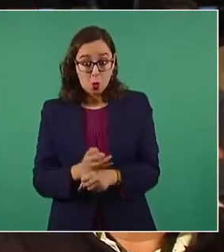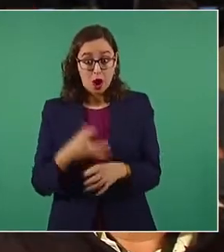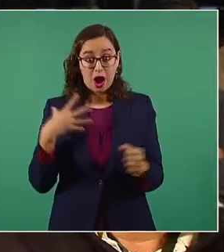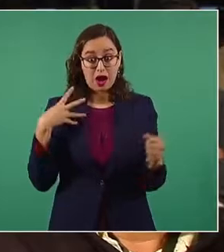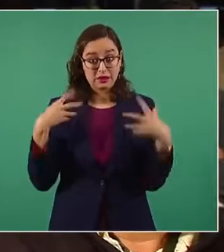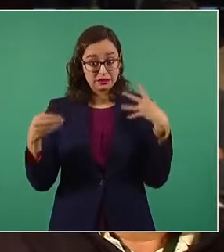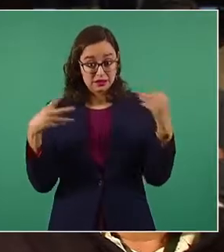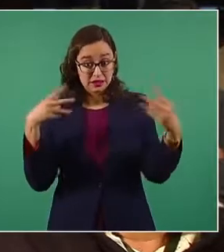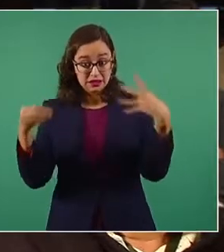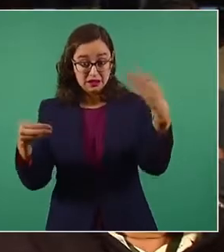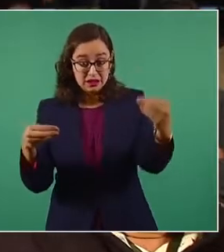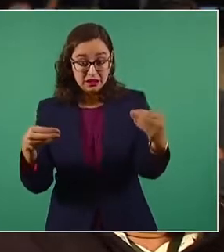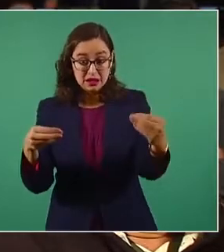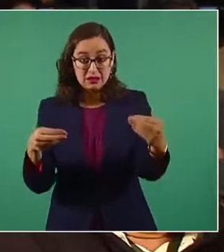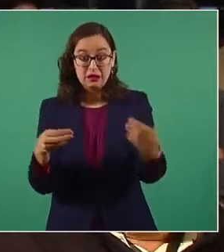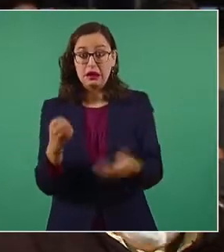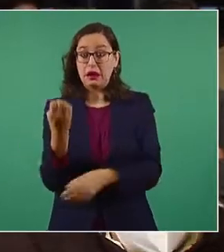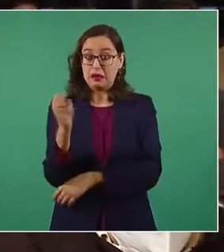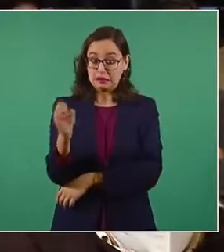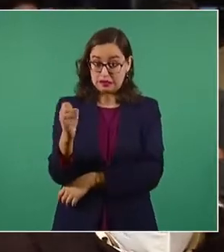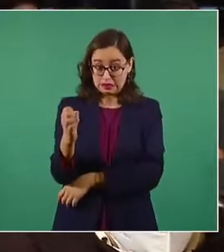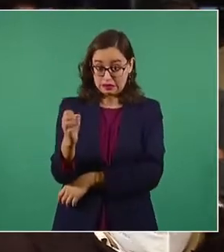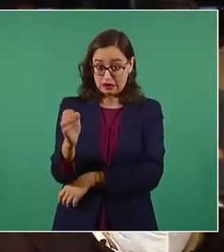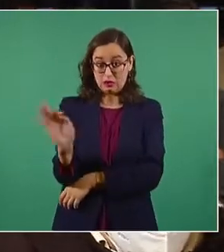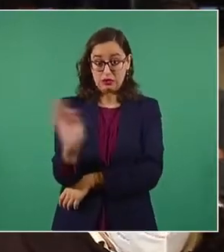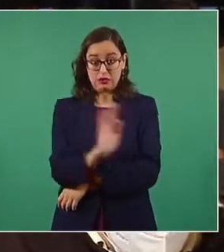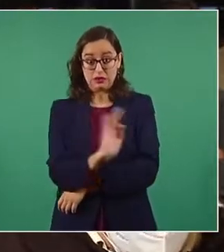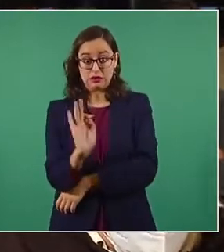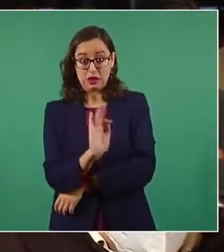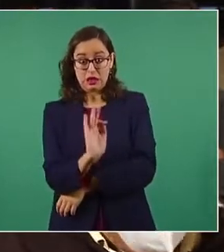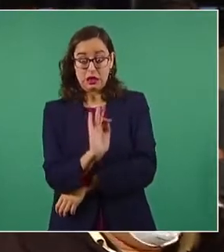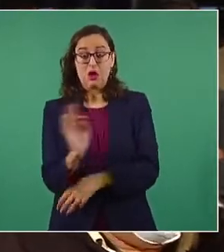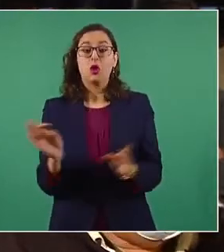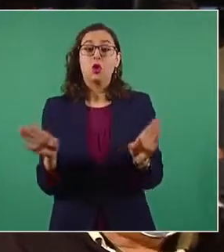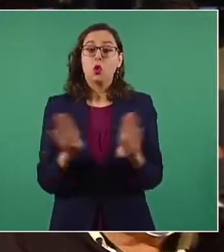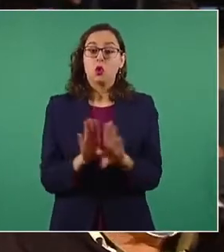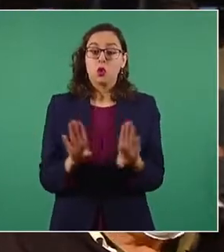enero? No sé, si nos pueda decir un poco a la población,